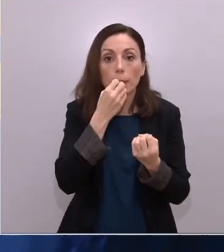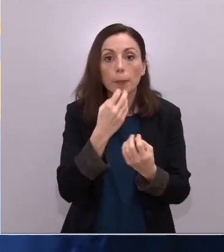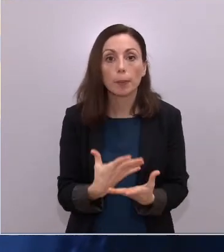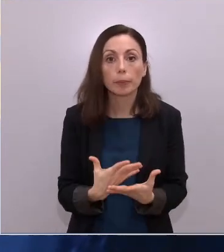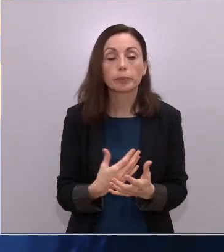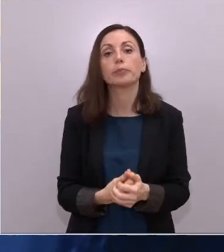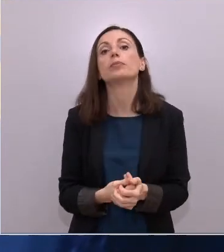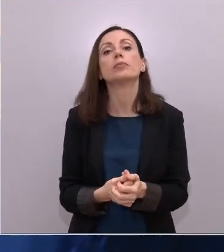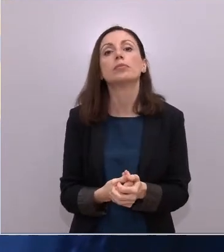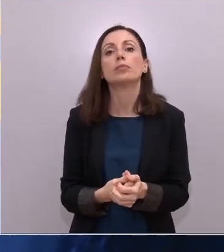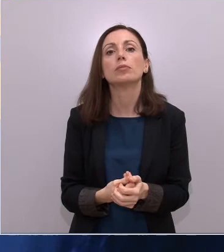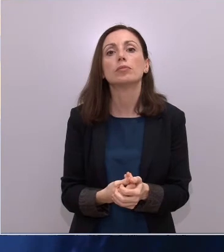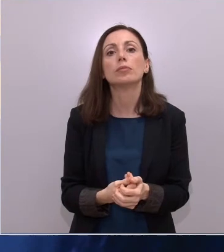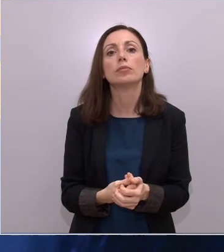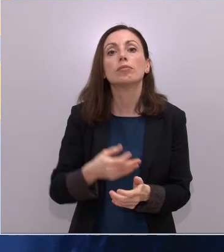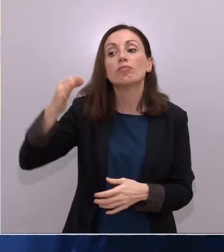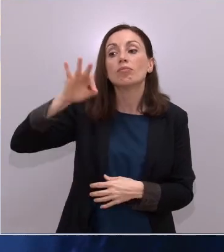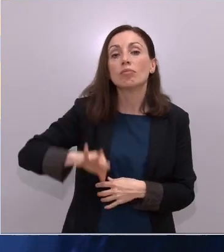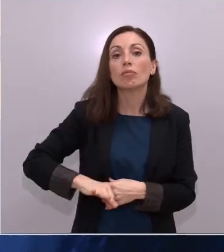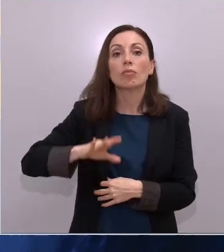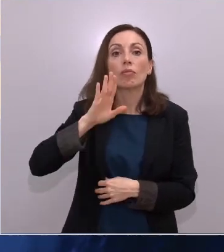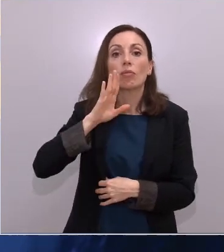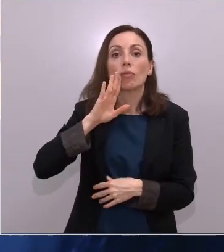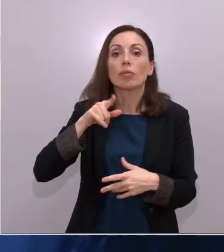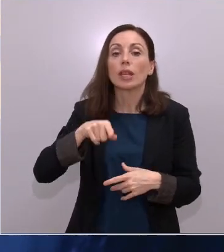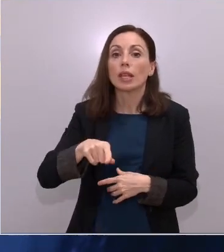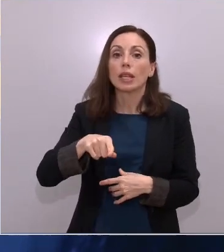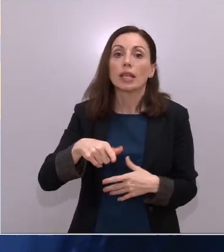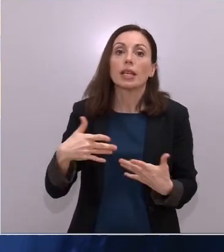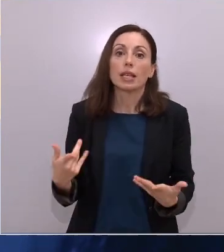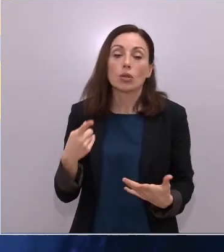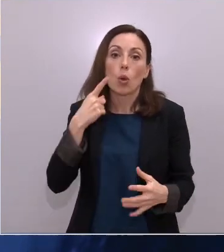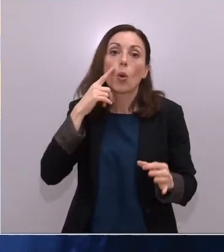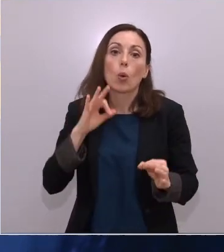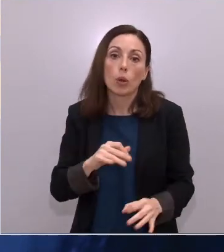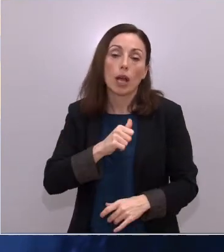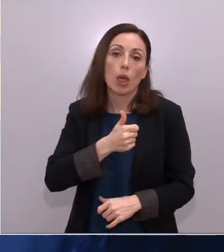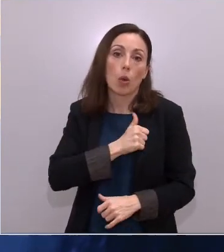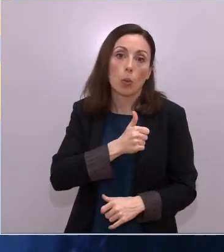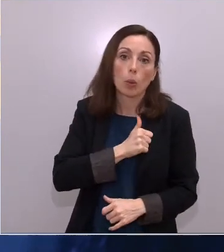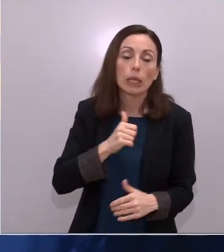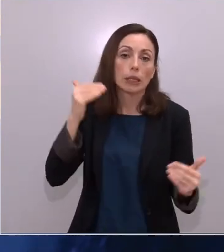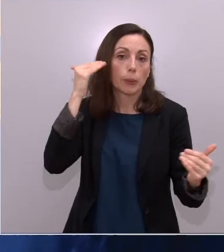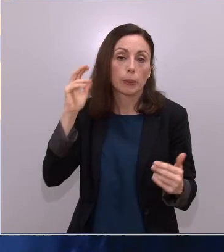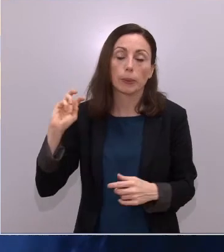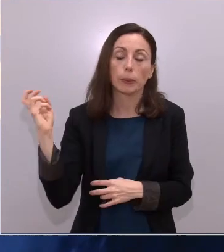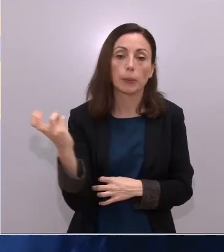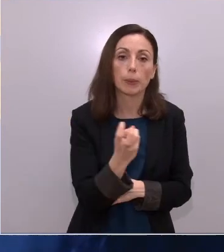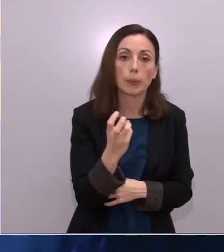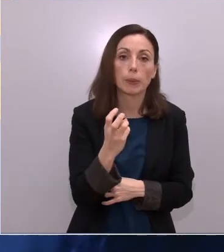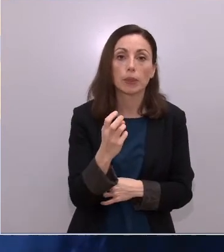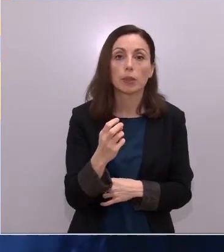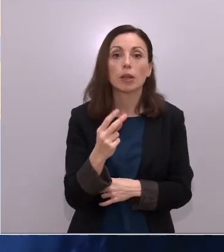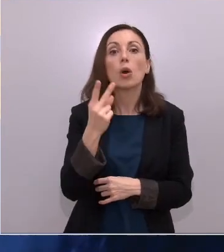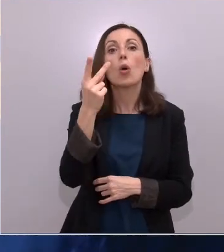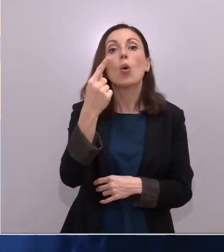en estas profesiones que efectivamente pueden suponer una merma fundamental para los servicios públicos. Con lo cual, imagino que en estas 24 o